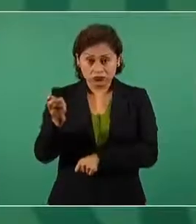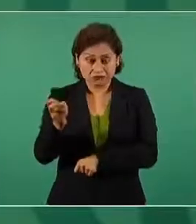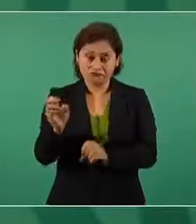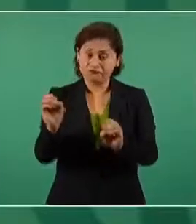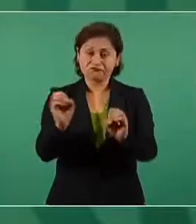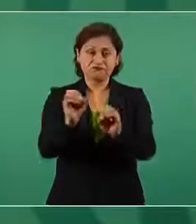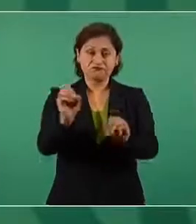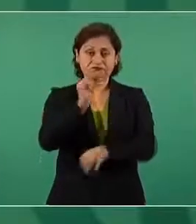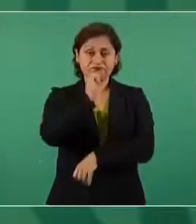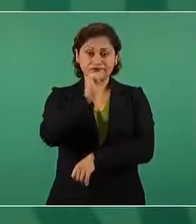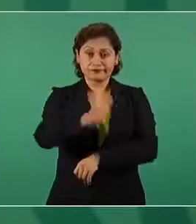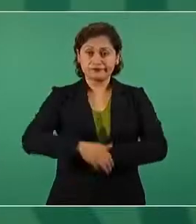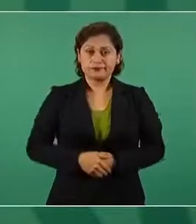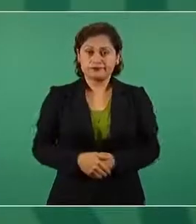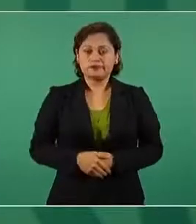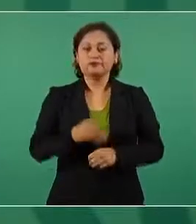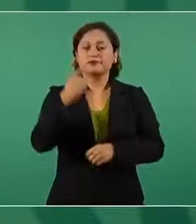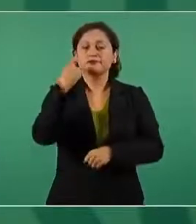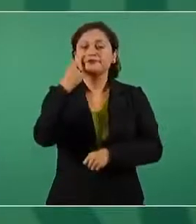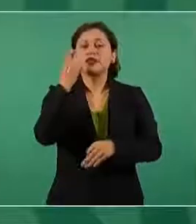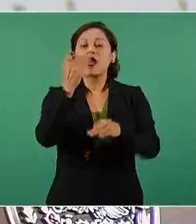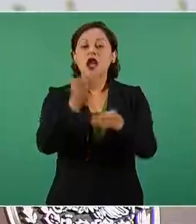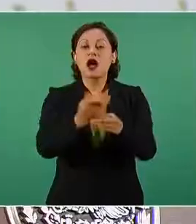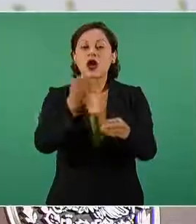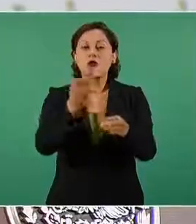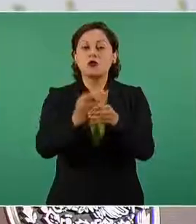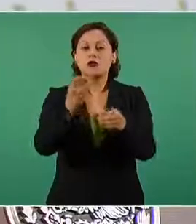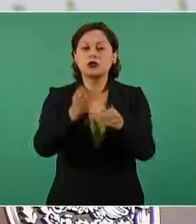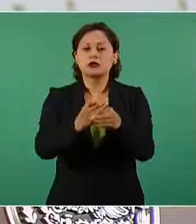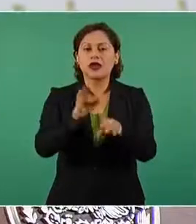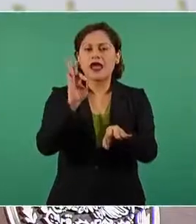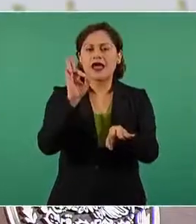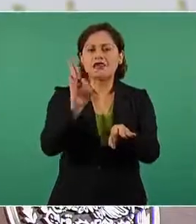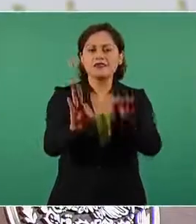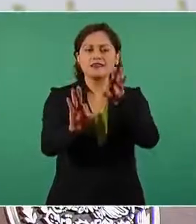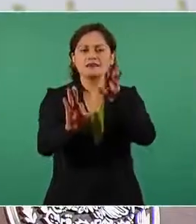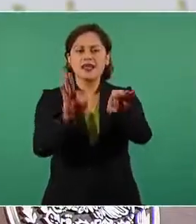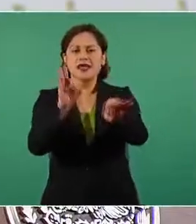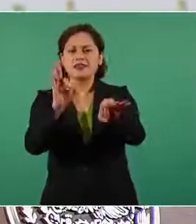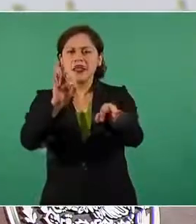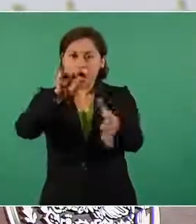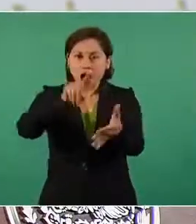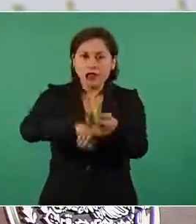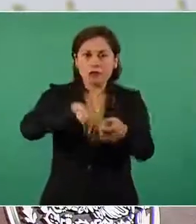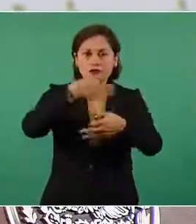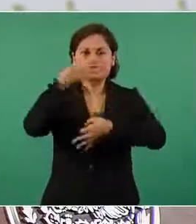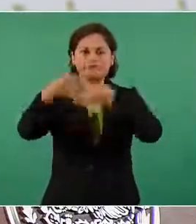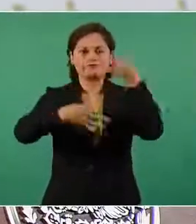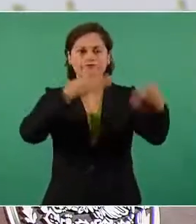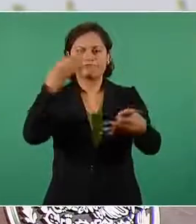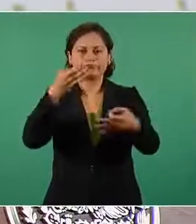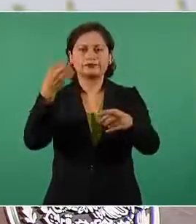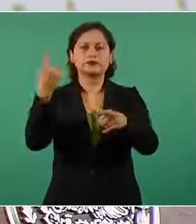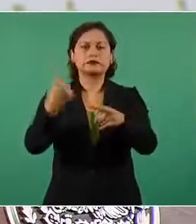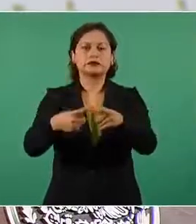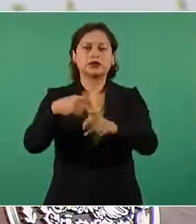toda una campaña de desinformación, muy alentada por nuestros adversarios,